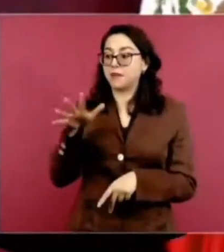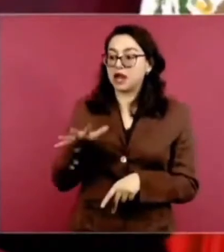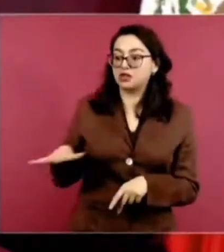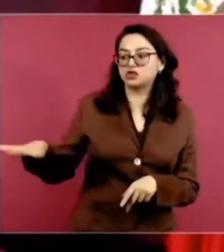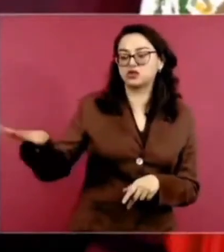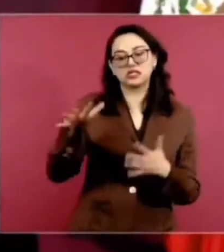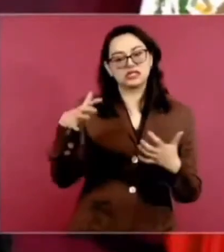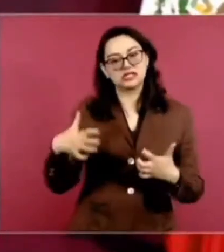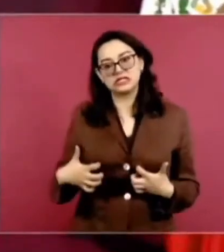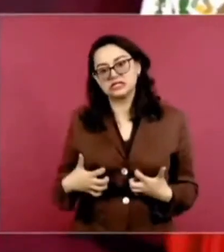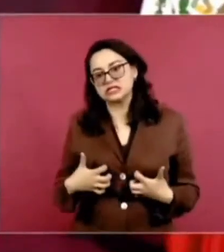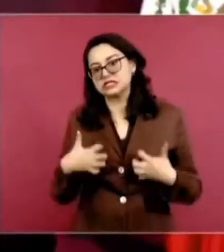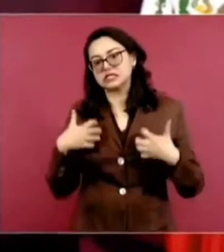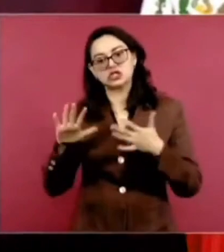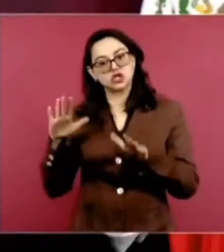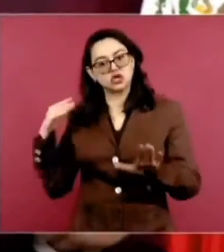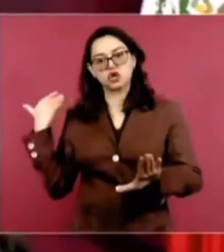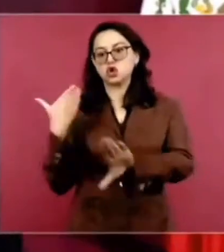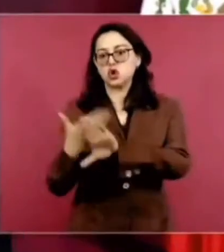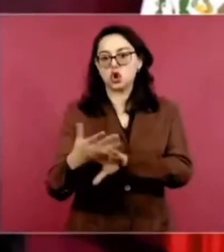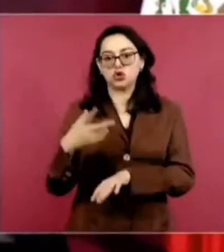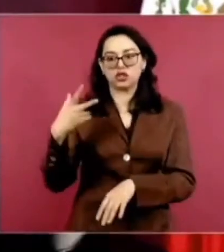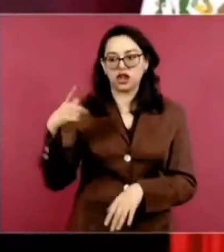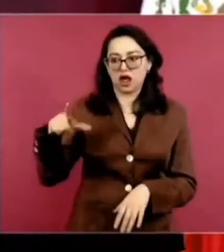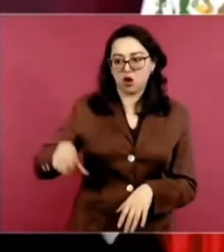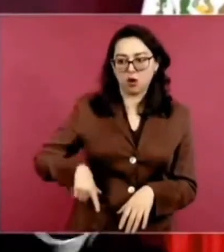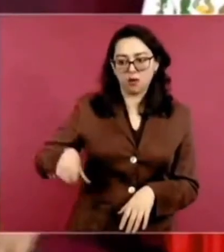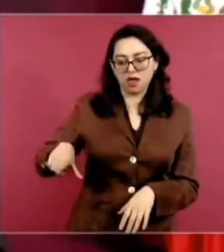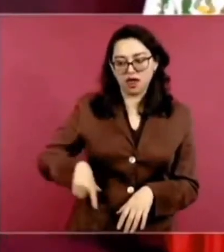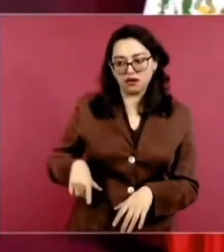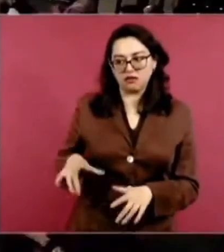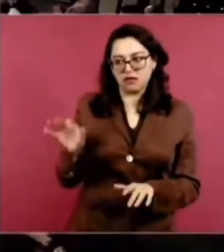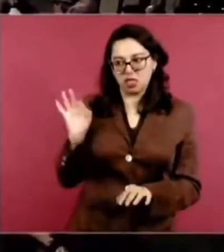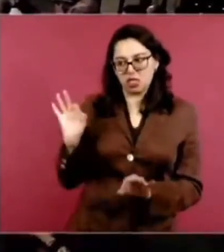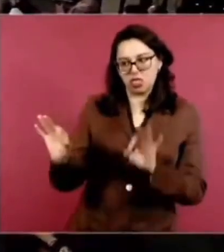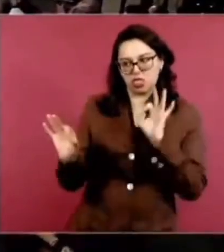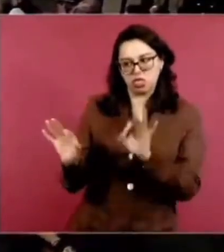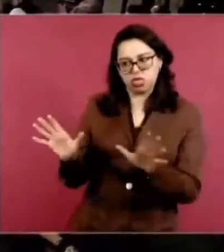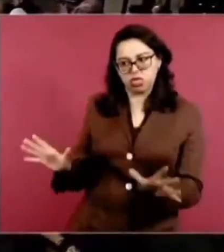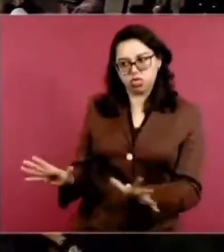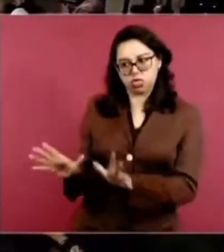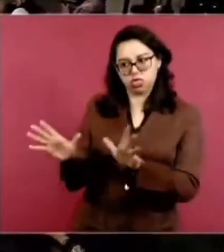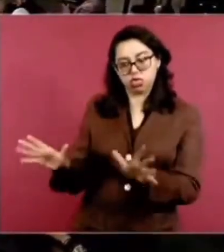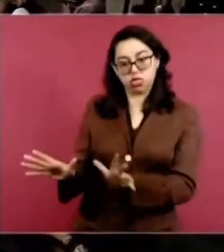política de lo más perverso que puede haber,